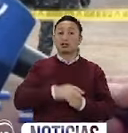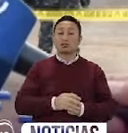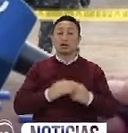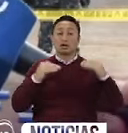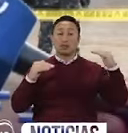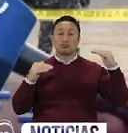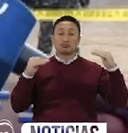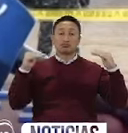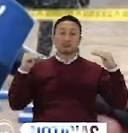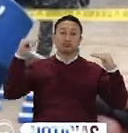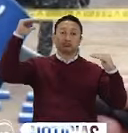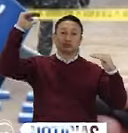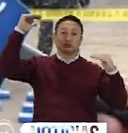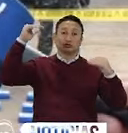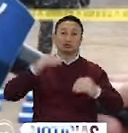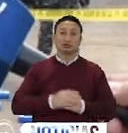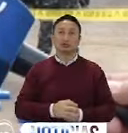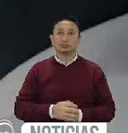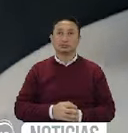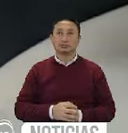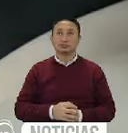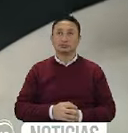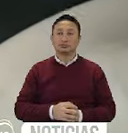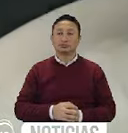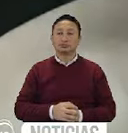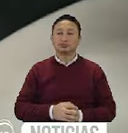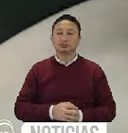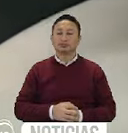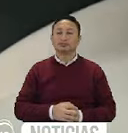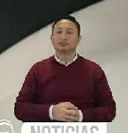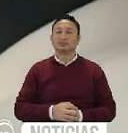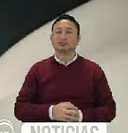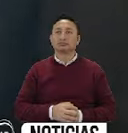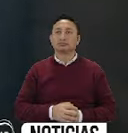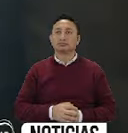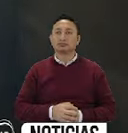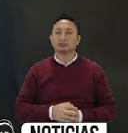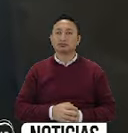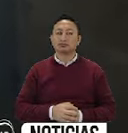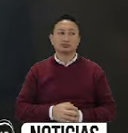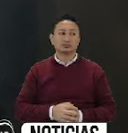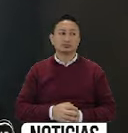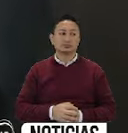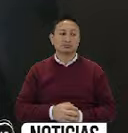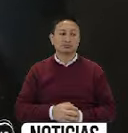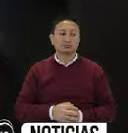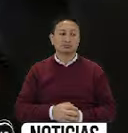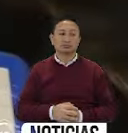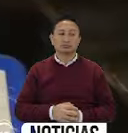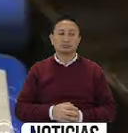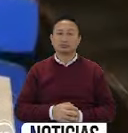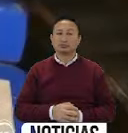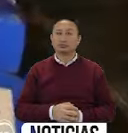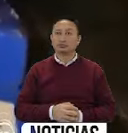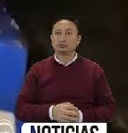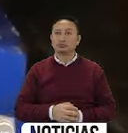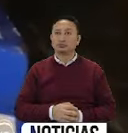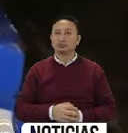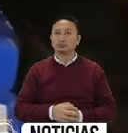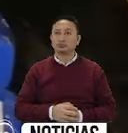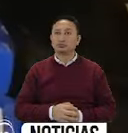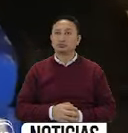de las incautaciones que justamente bordean la media tonelada. Con cámaras de José Cedeño desde Tulcán, informó